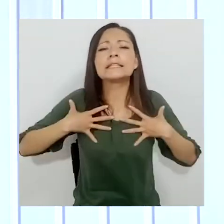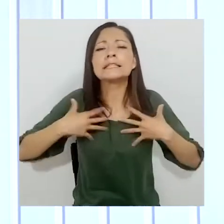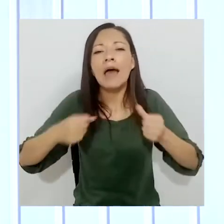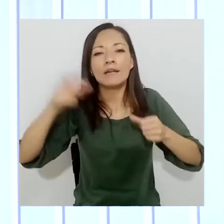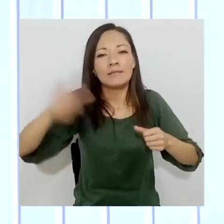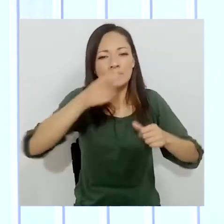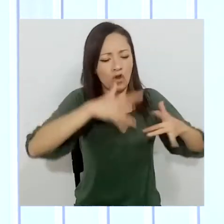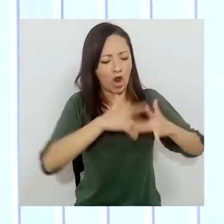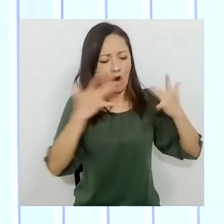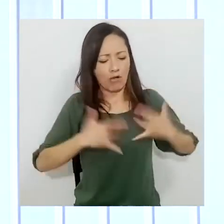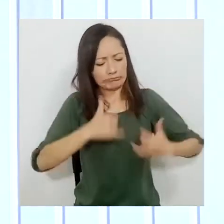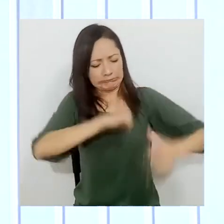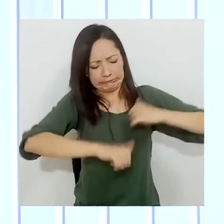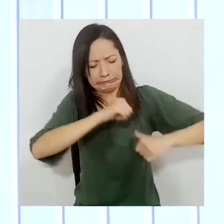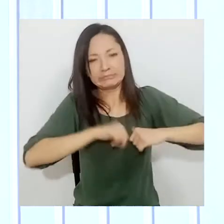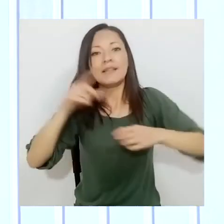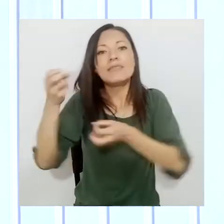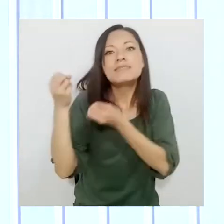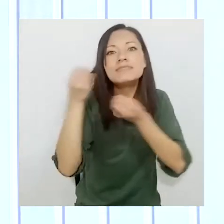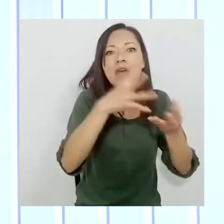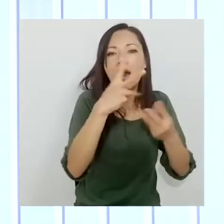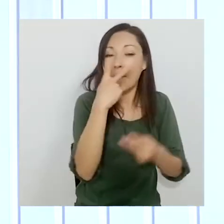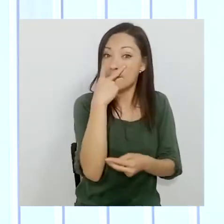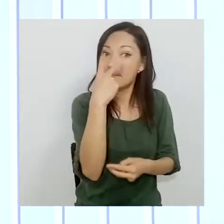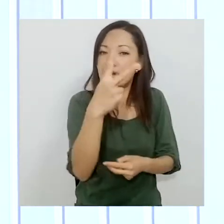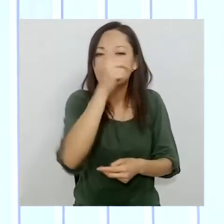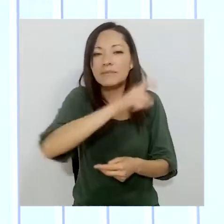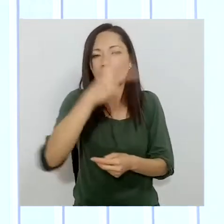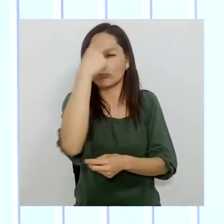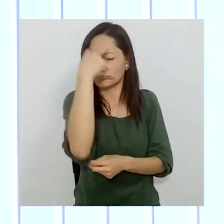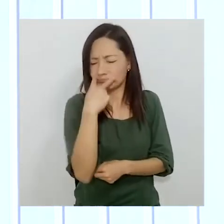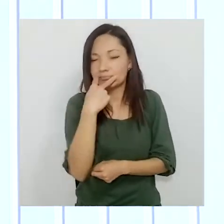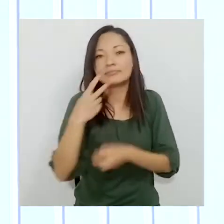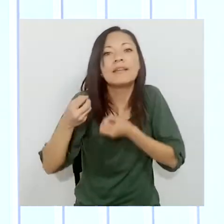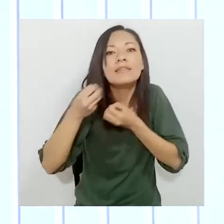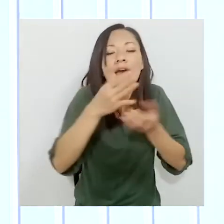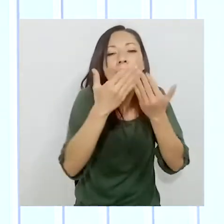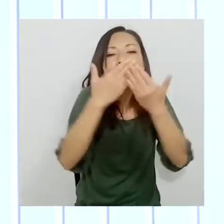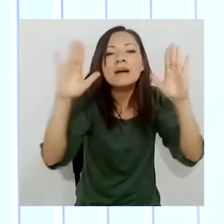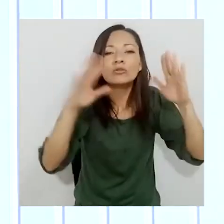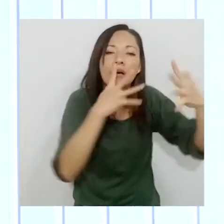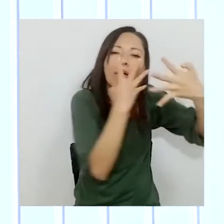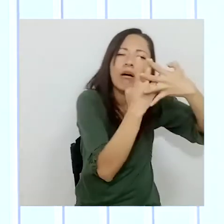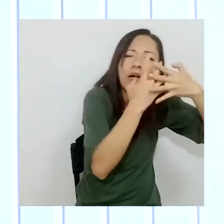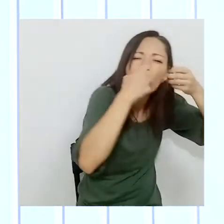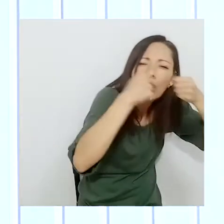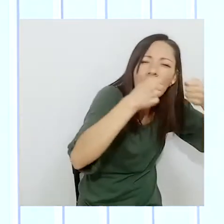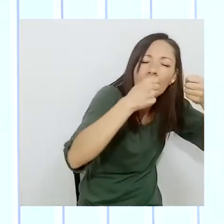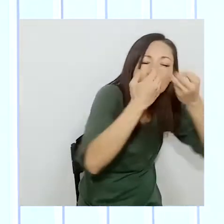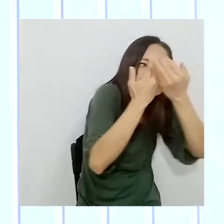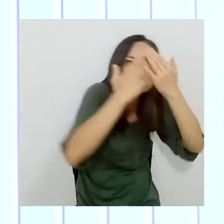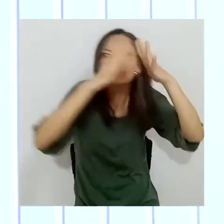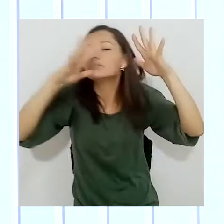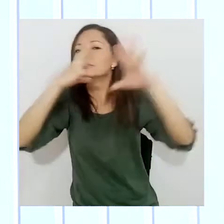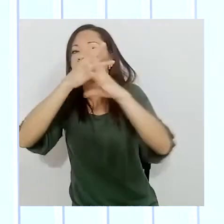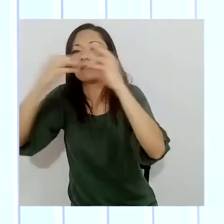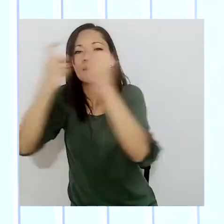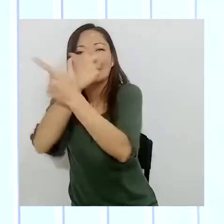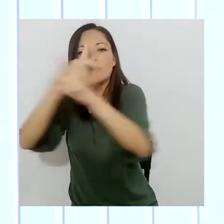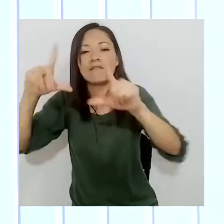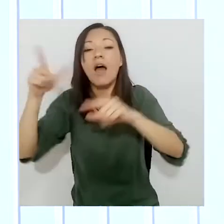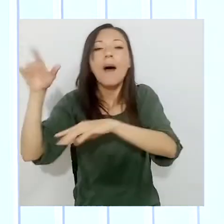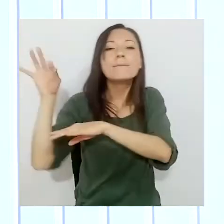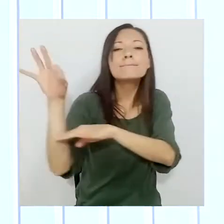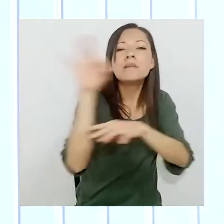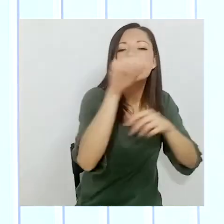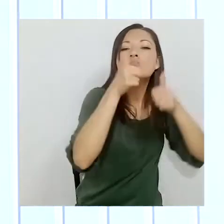a dar vista a los ciegos, libertad a los oprimidos, a dar apertura de cárcel, a predicar la